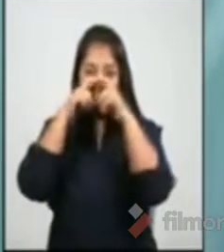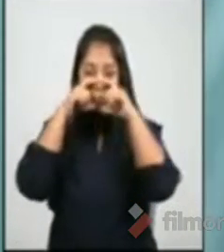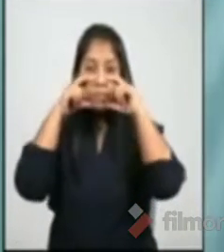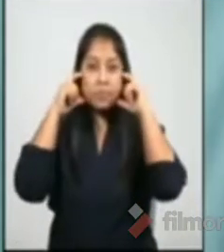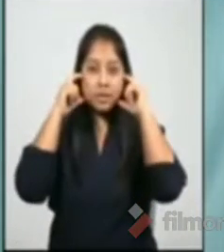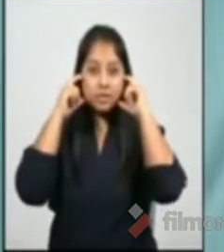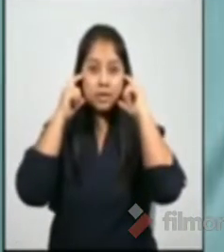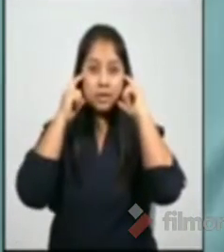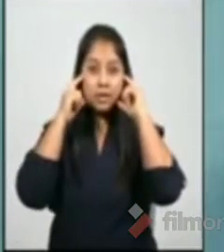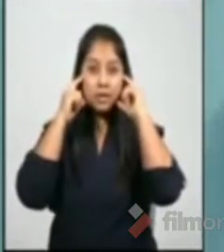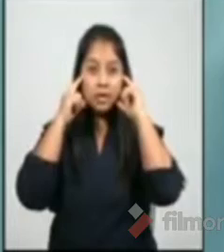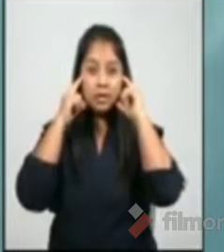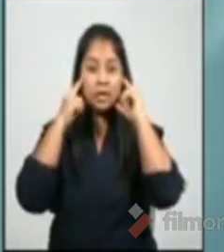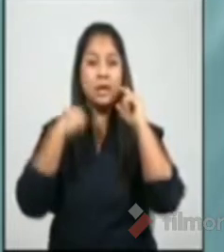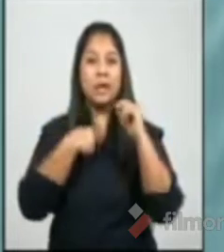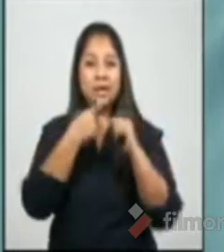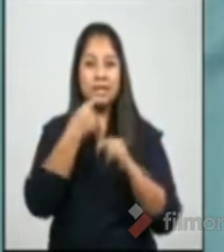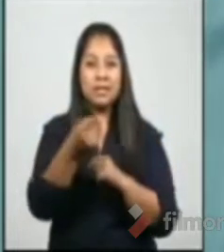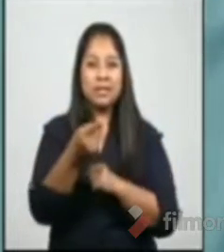puesta,